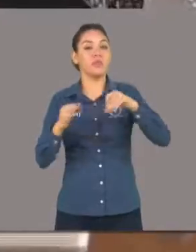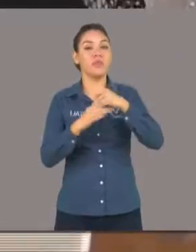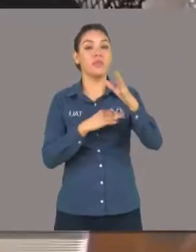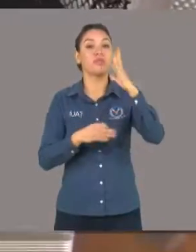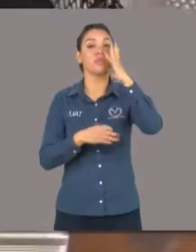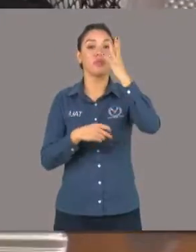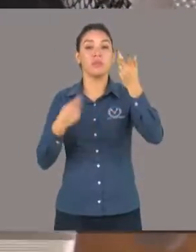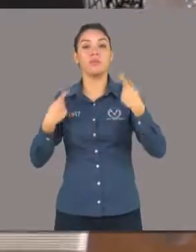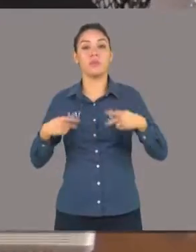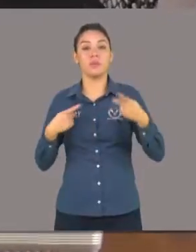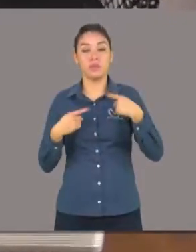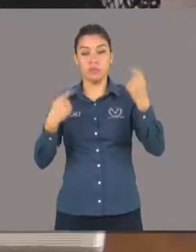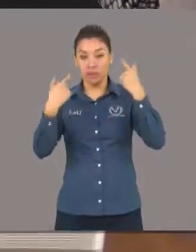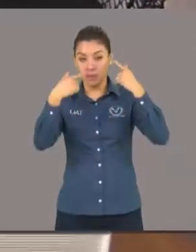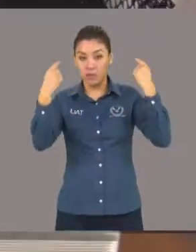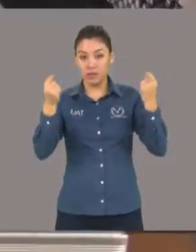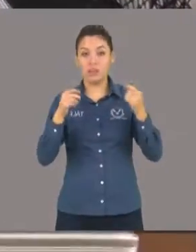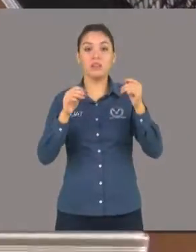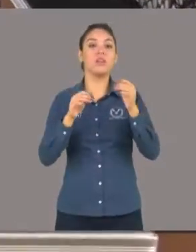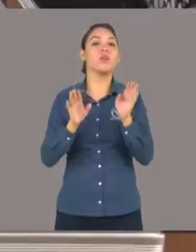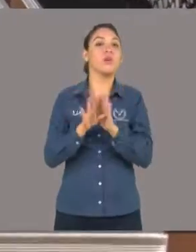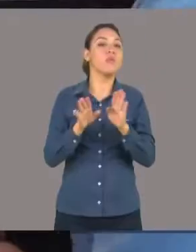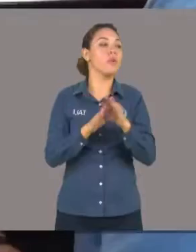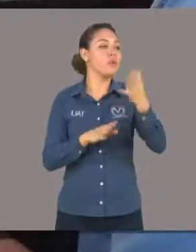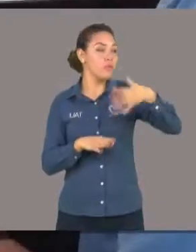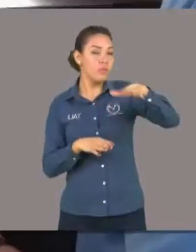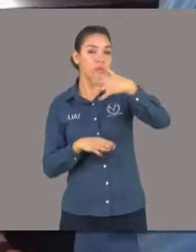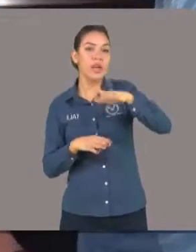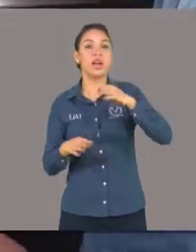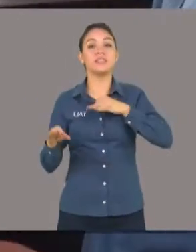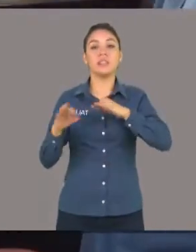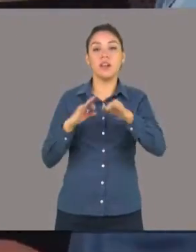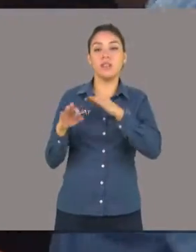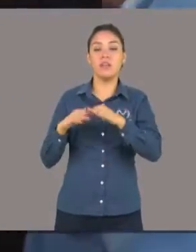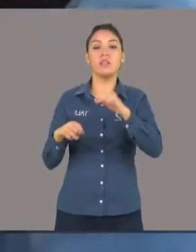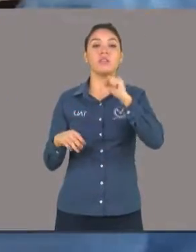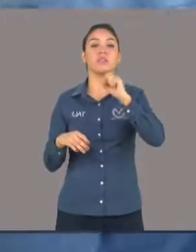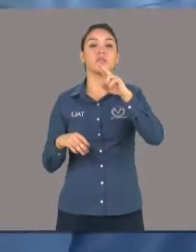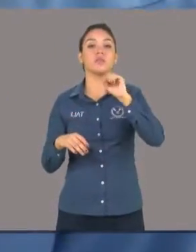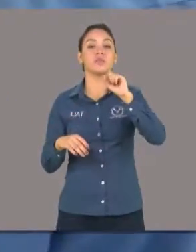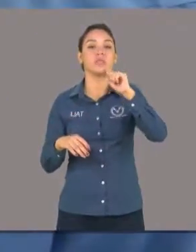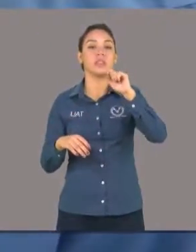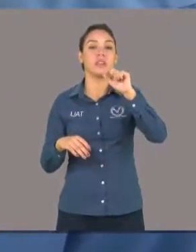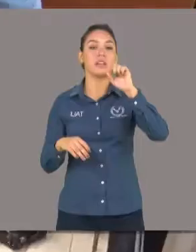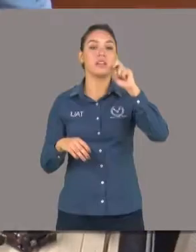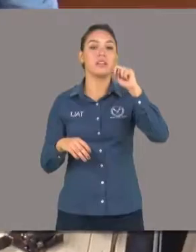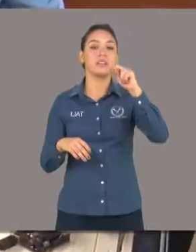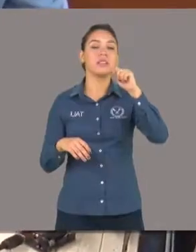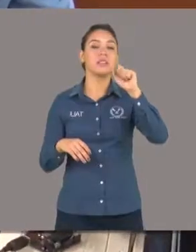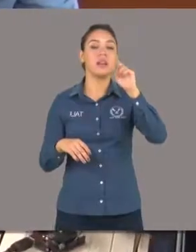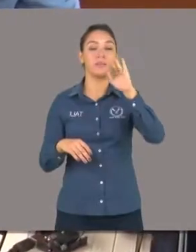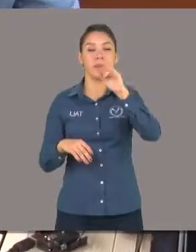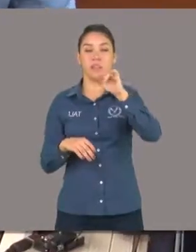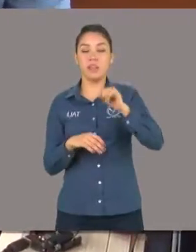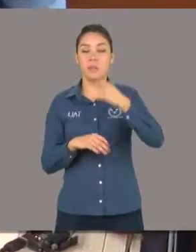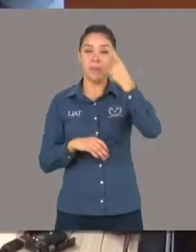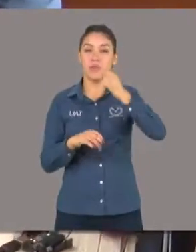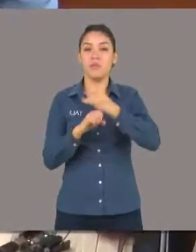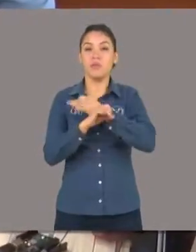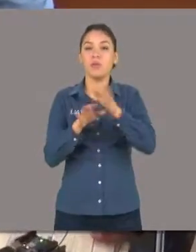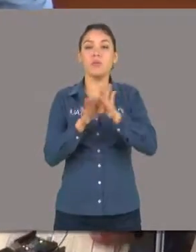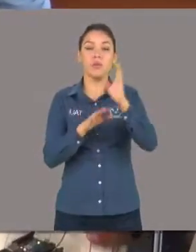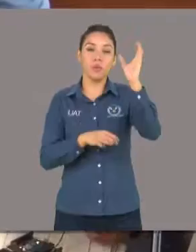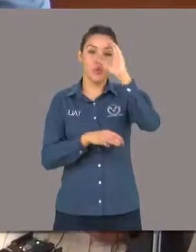los futuros egresados en la administración eficiente y racional de los recursos en busca de lograr la plena sustentabilidad en todos los órdenes, sin dejar de lado el